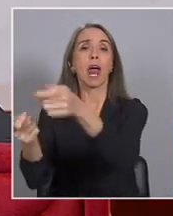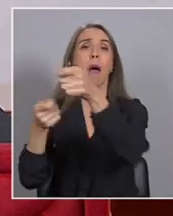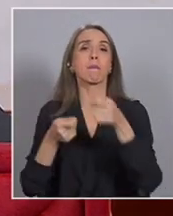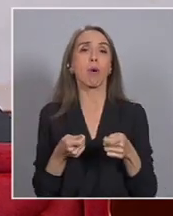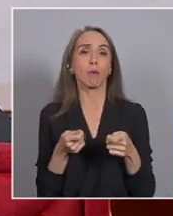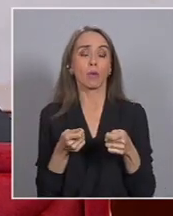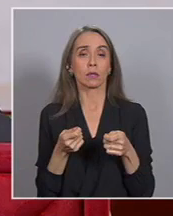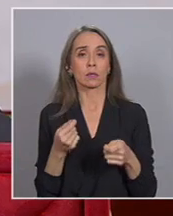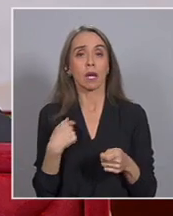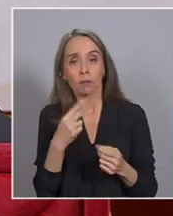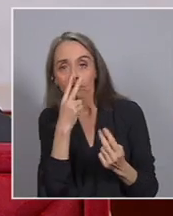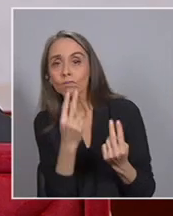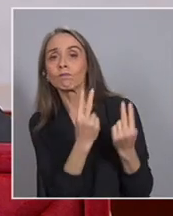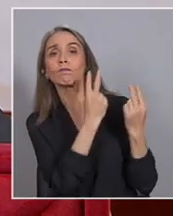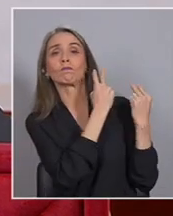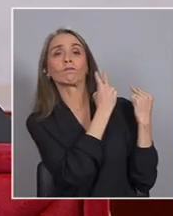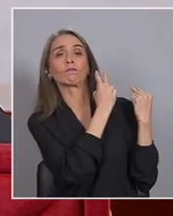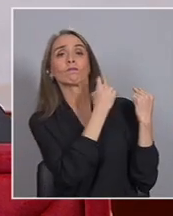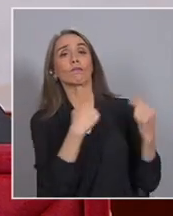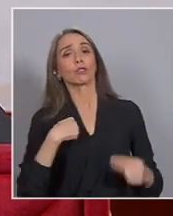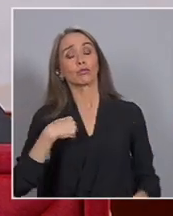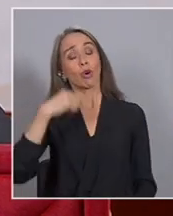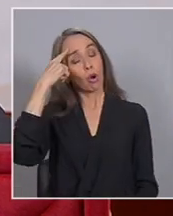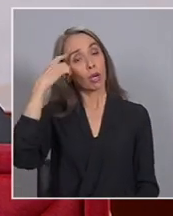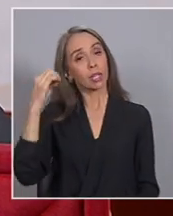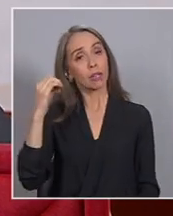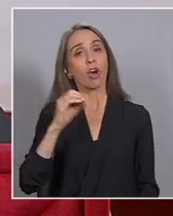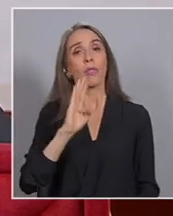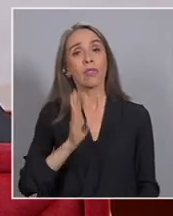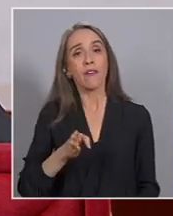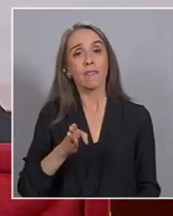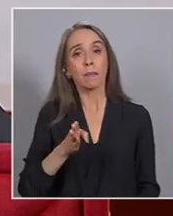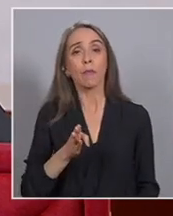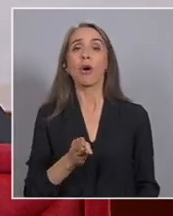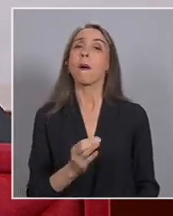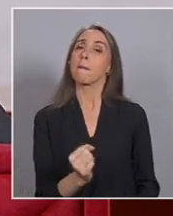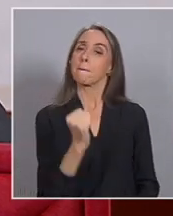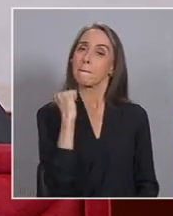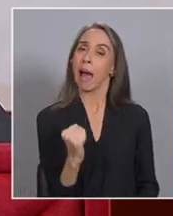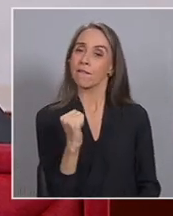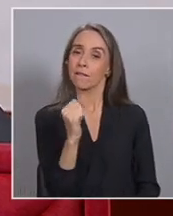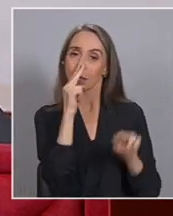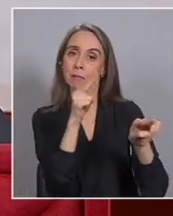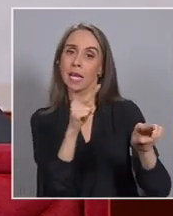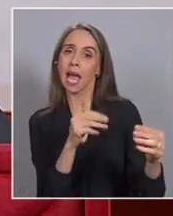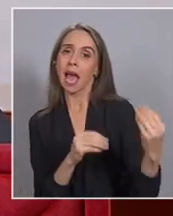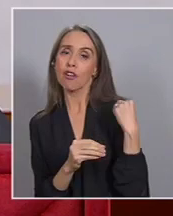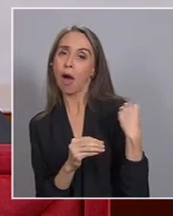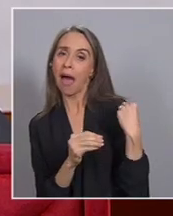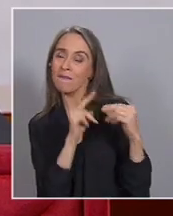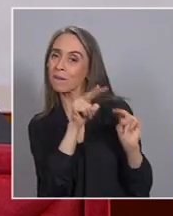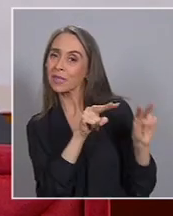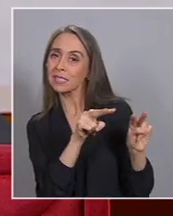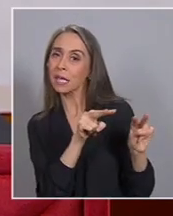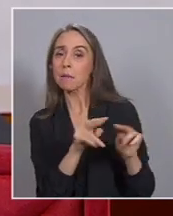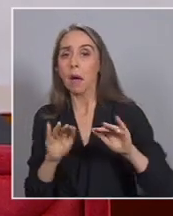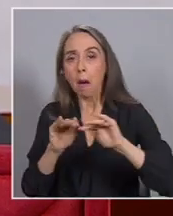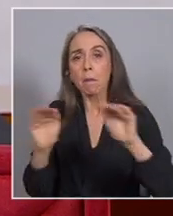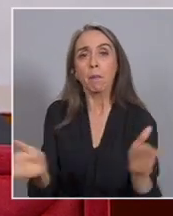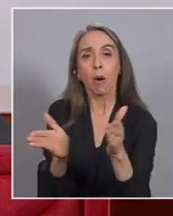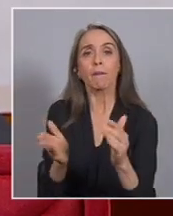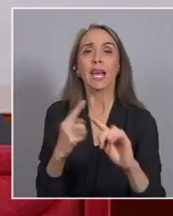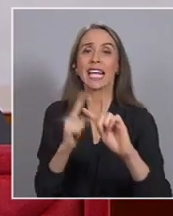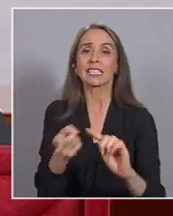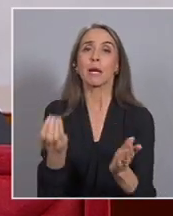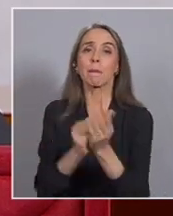Visto en retrospectiva, creo, debimos haber sido más firmes ante las señales de alerta y promovido y exigido